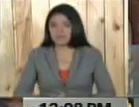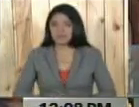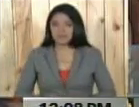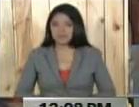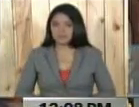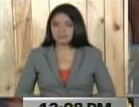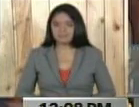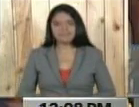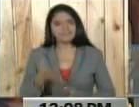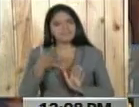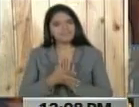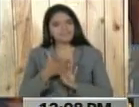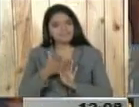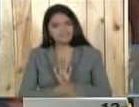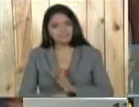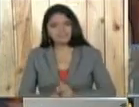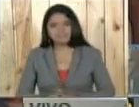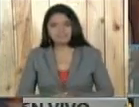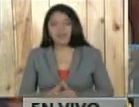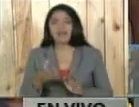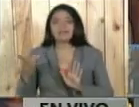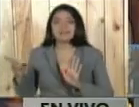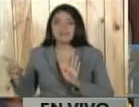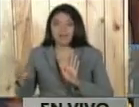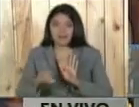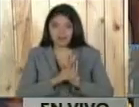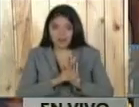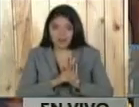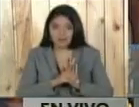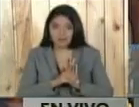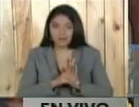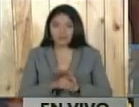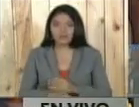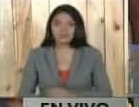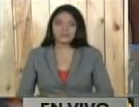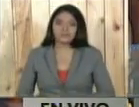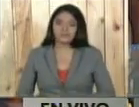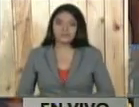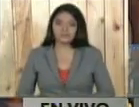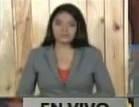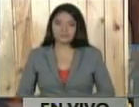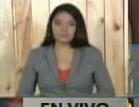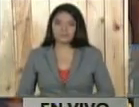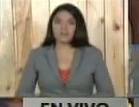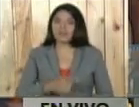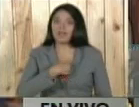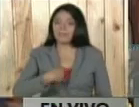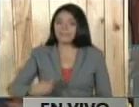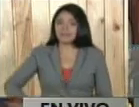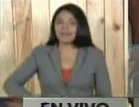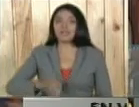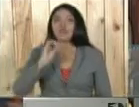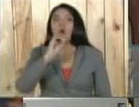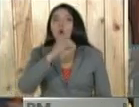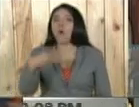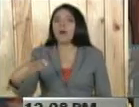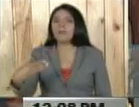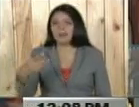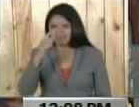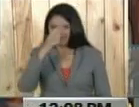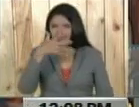2015 con motivo del decreto infame del presidente Barack Obama contra